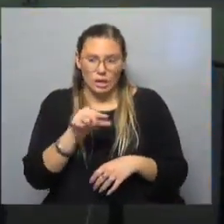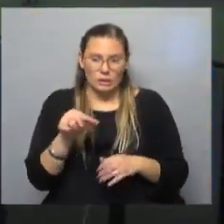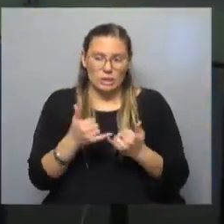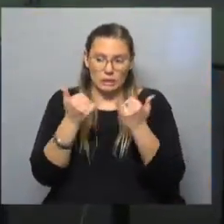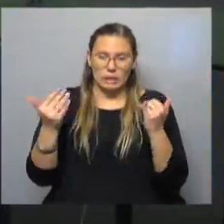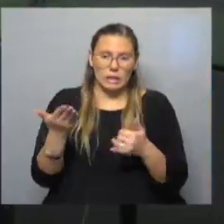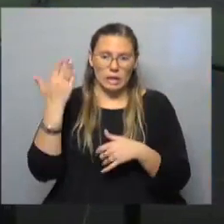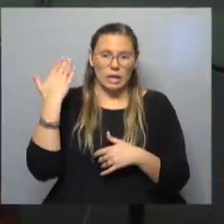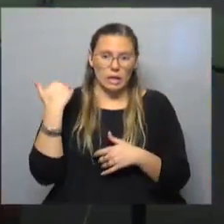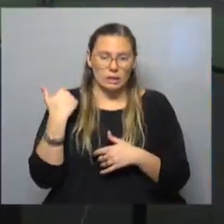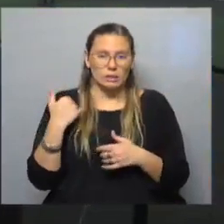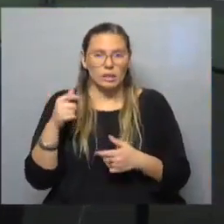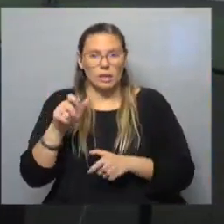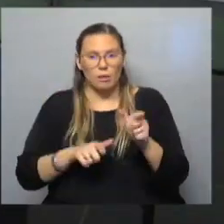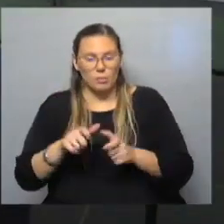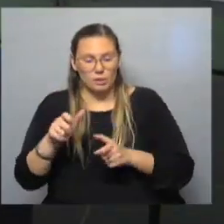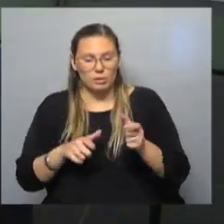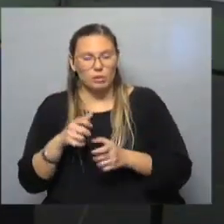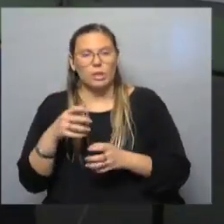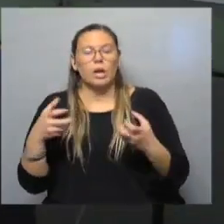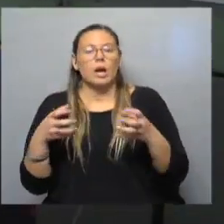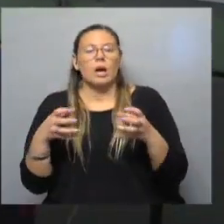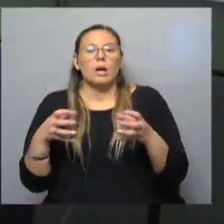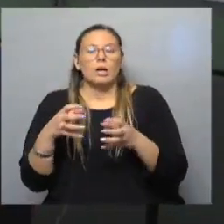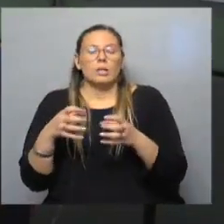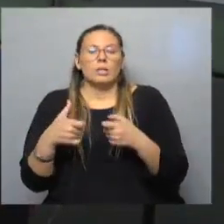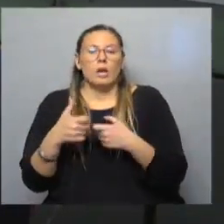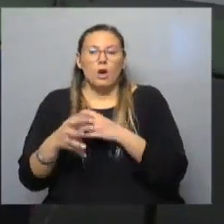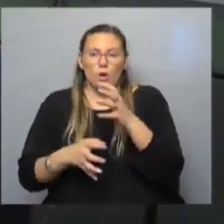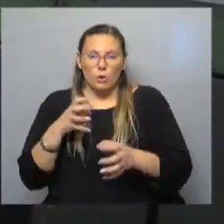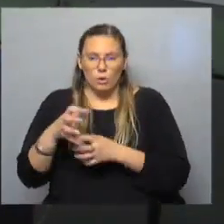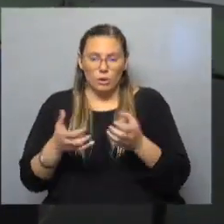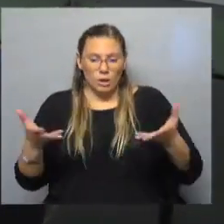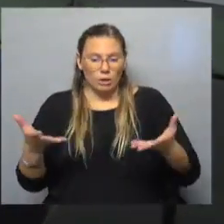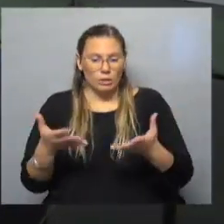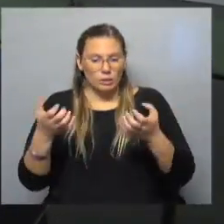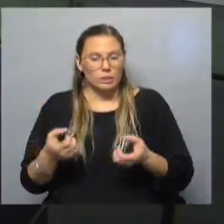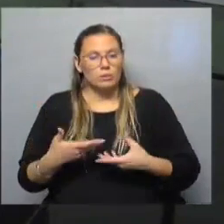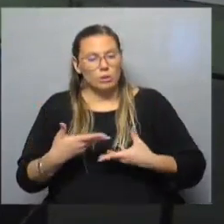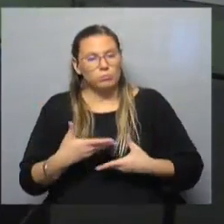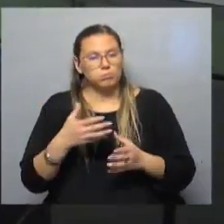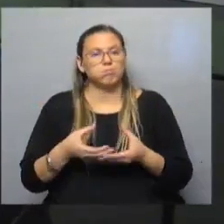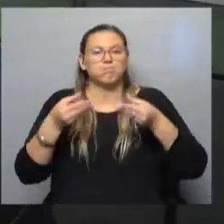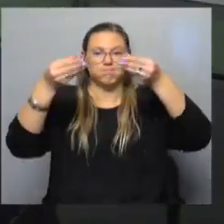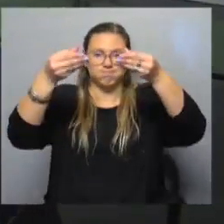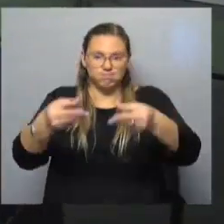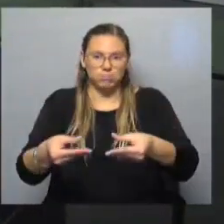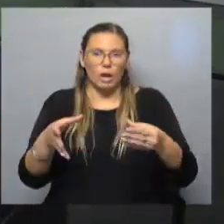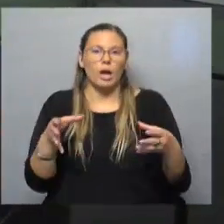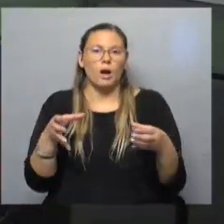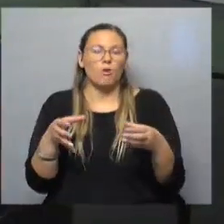días al resto de los integrantes de la coalición de gobierno y que ahora decidió llevar a la fuerza política